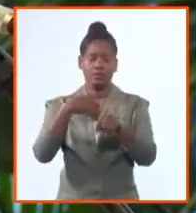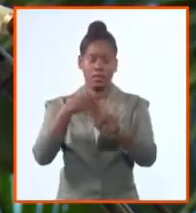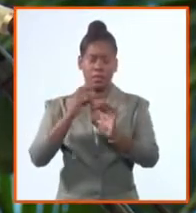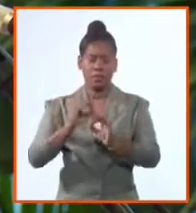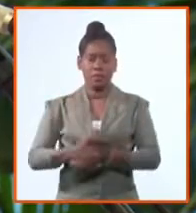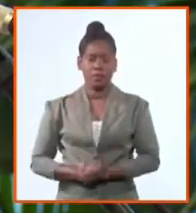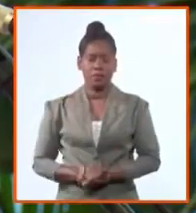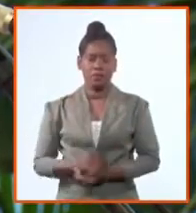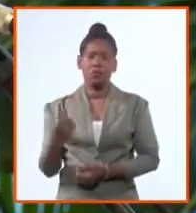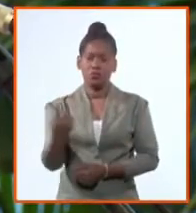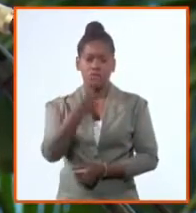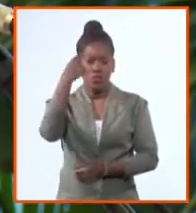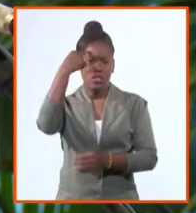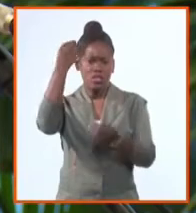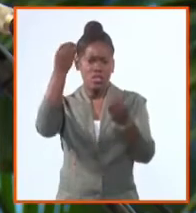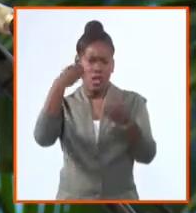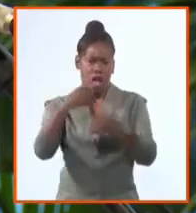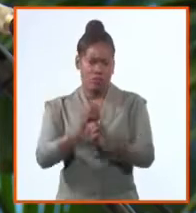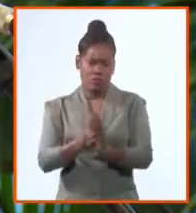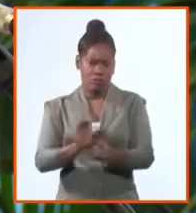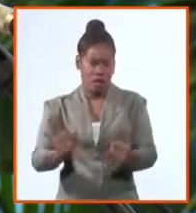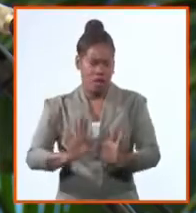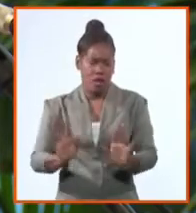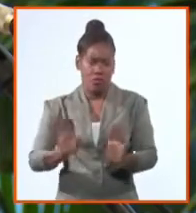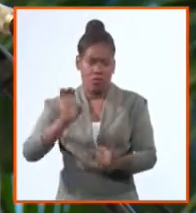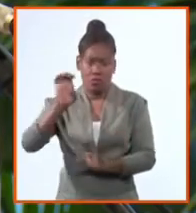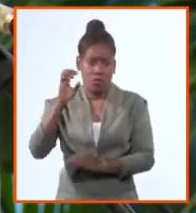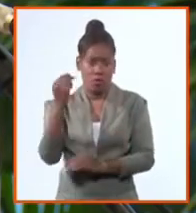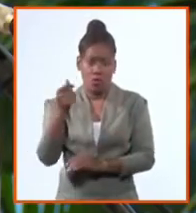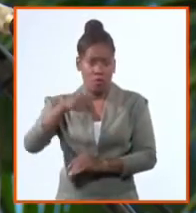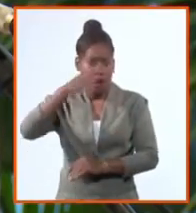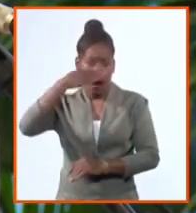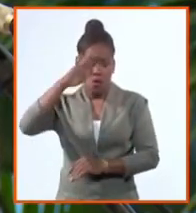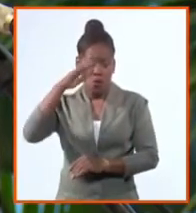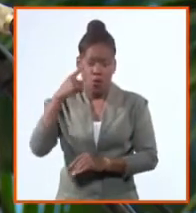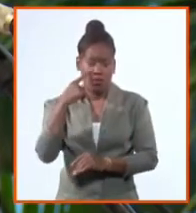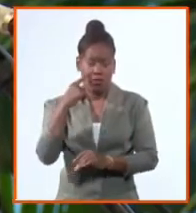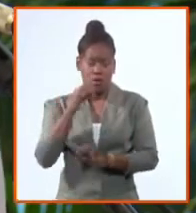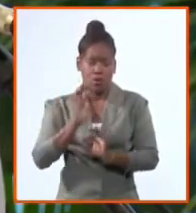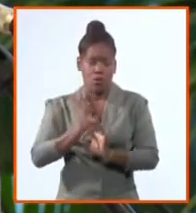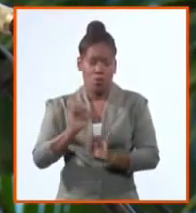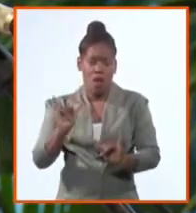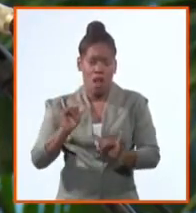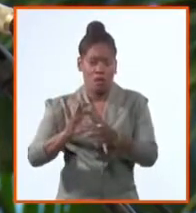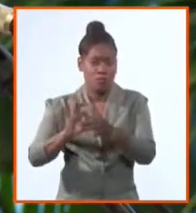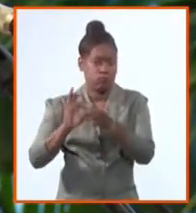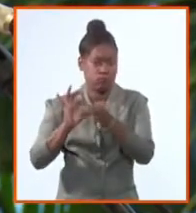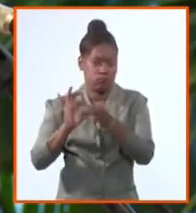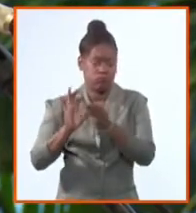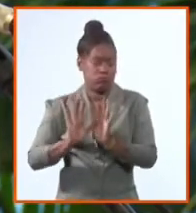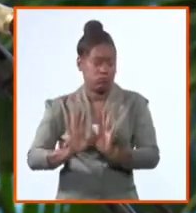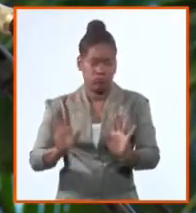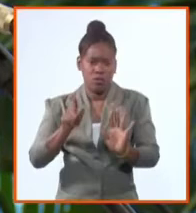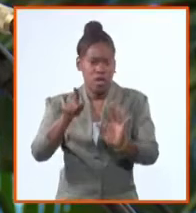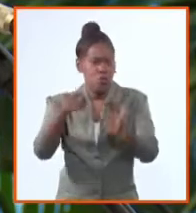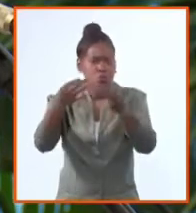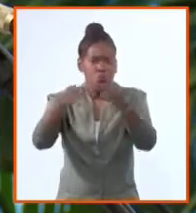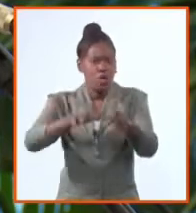Para nadie es un secreto que el papel que la economía tiene en estos momentos en el desarrollo del país y las dificultades que